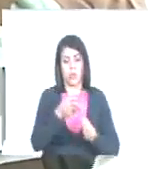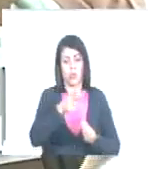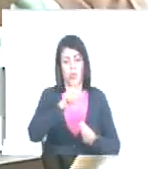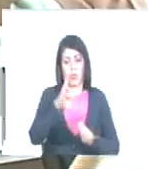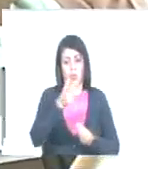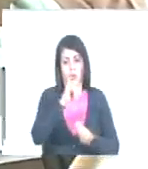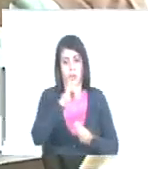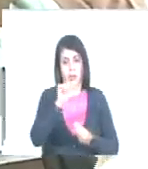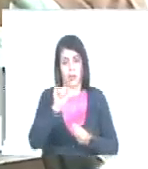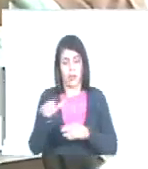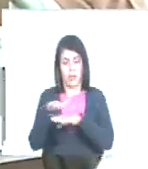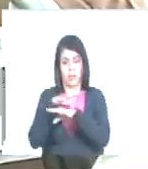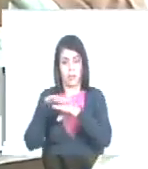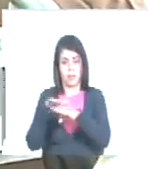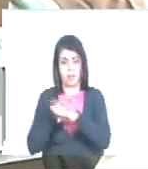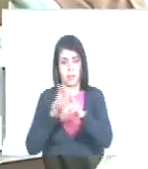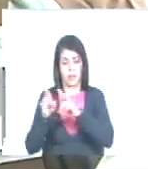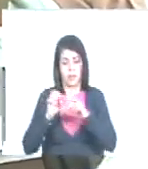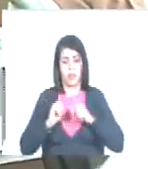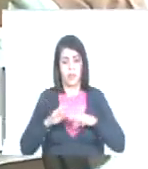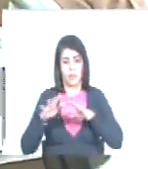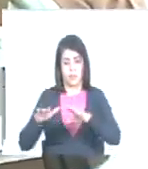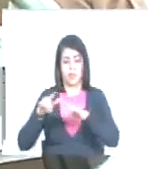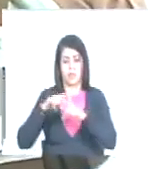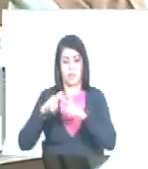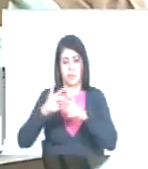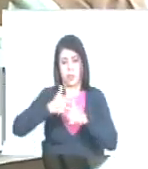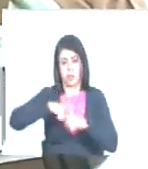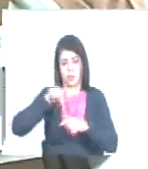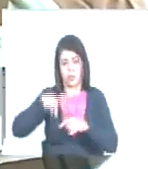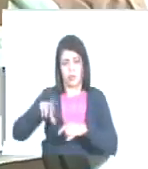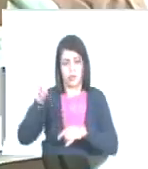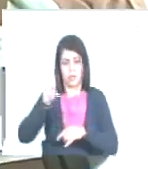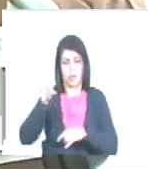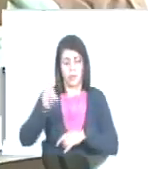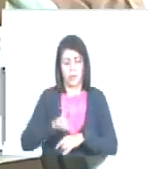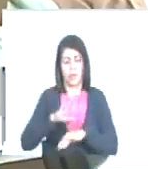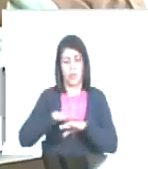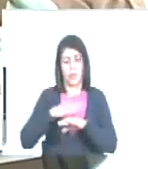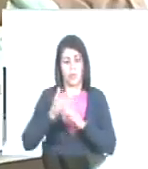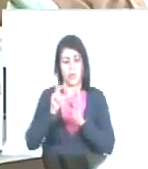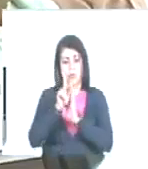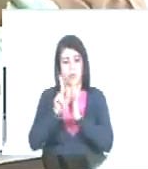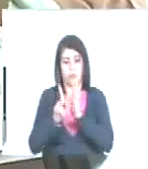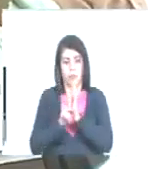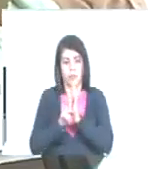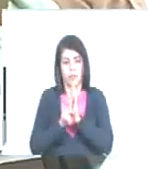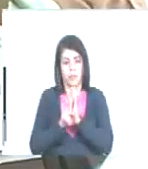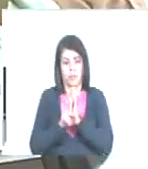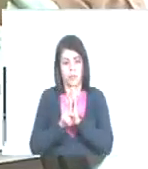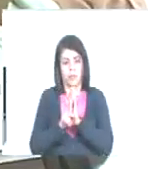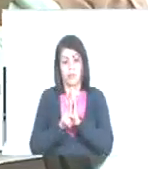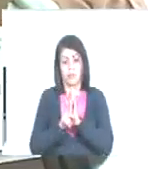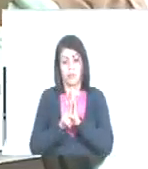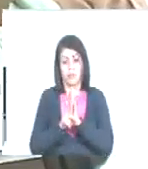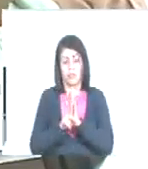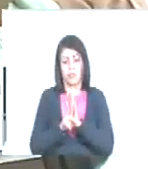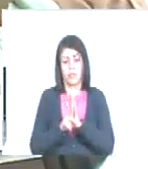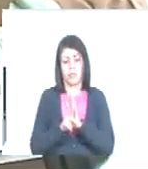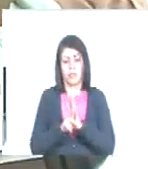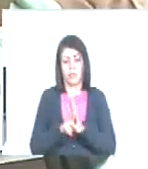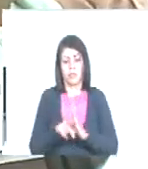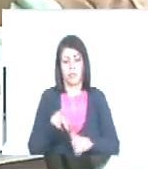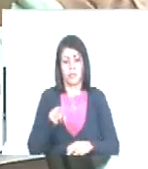el Ministerio del Poder Popular para las Relaciones Exteriores de nuestra República en el marco del programa, aquí sale,